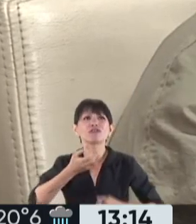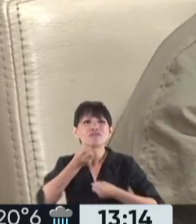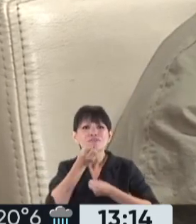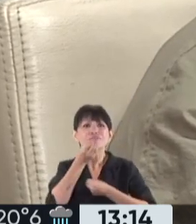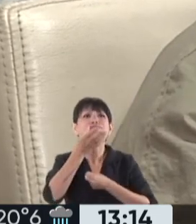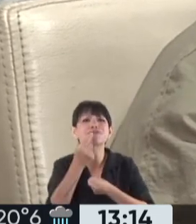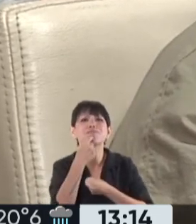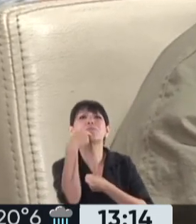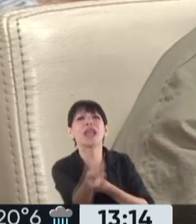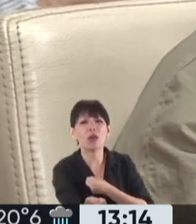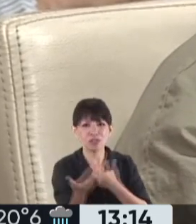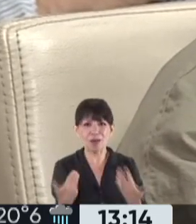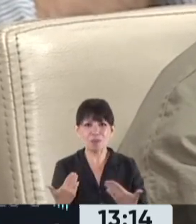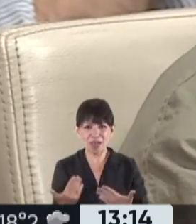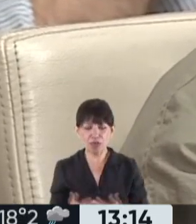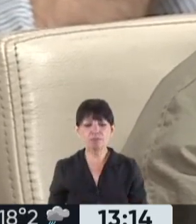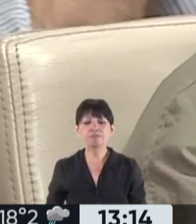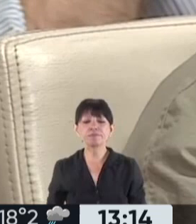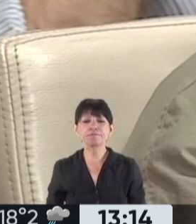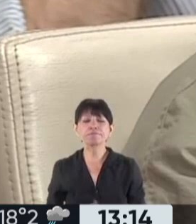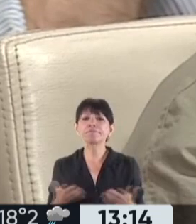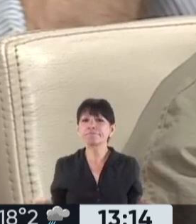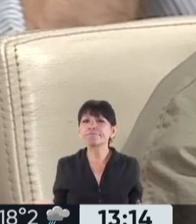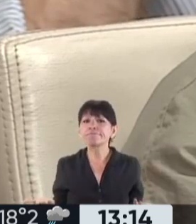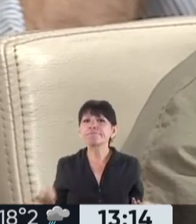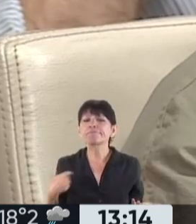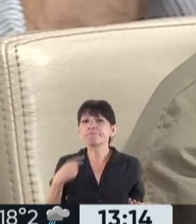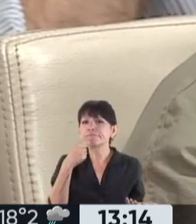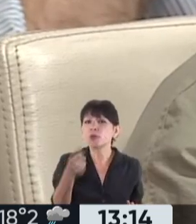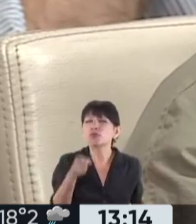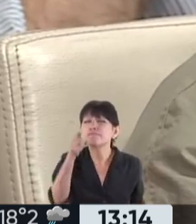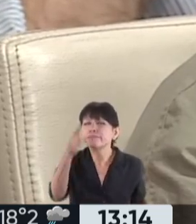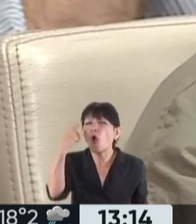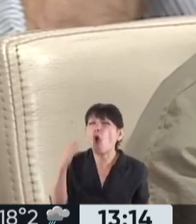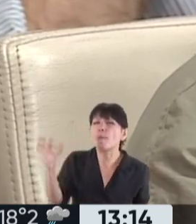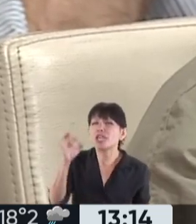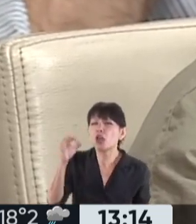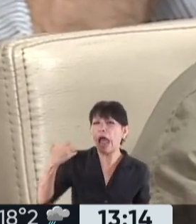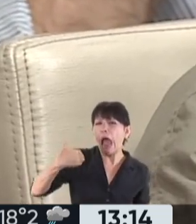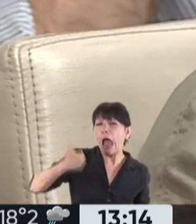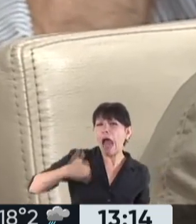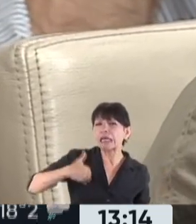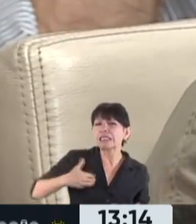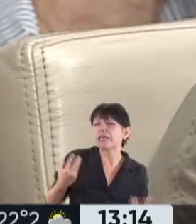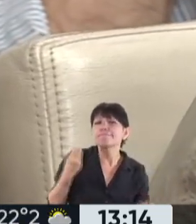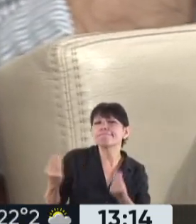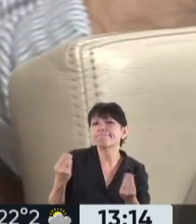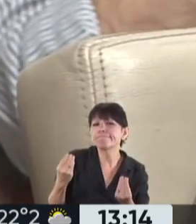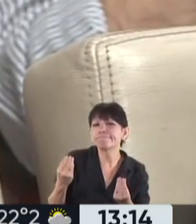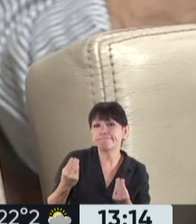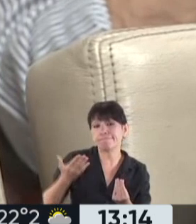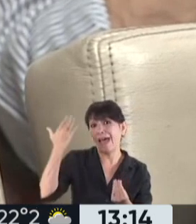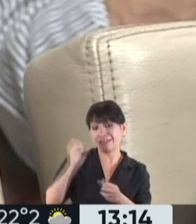lo siguiente. ¿Cómo ve usted el panorama de la Argentina luego de haber pasado por la